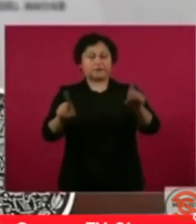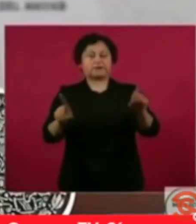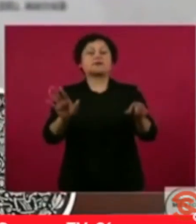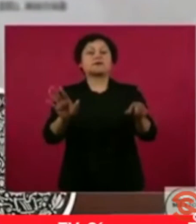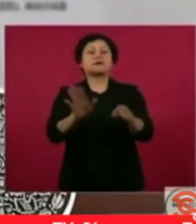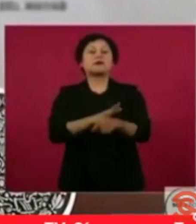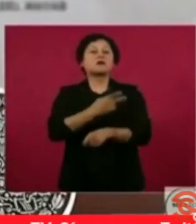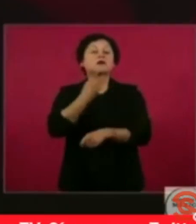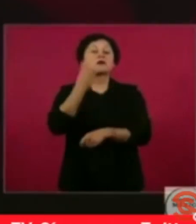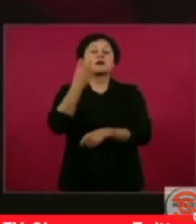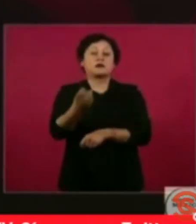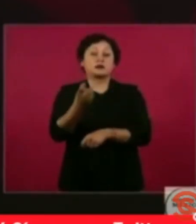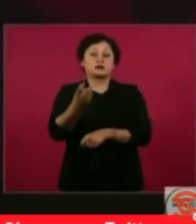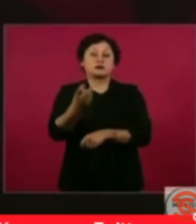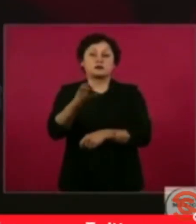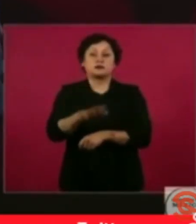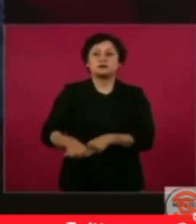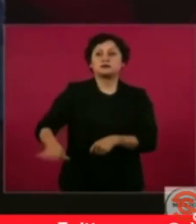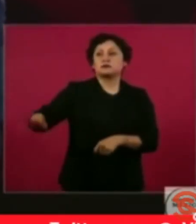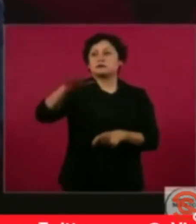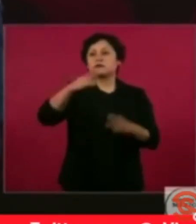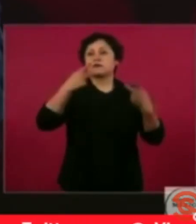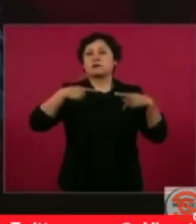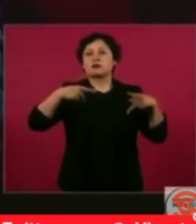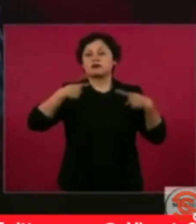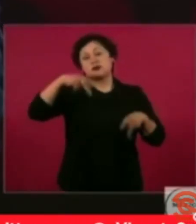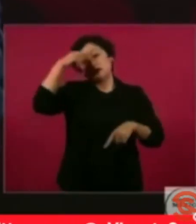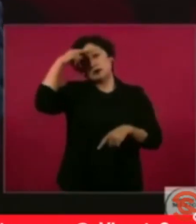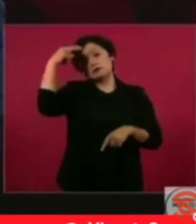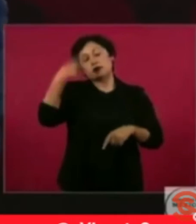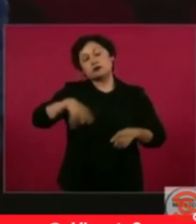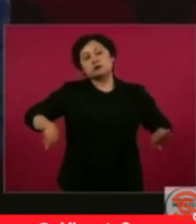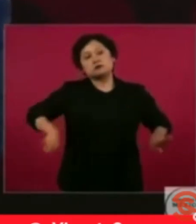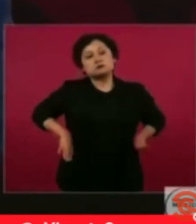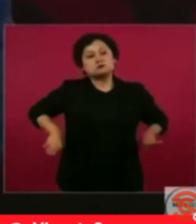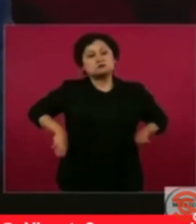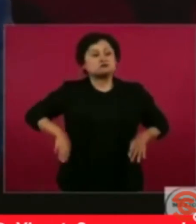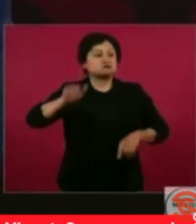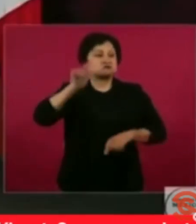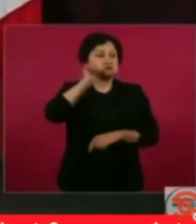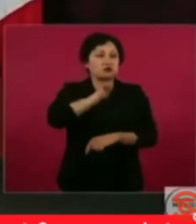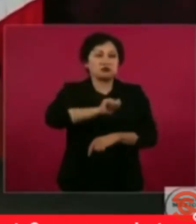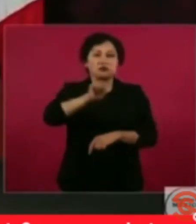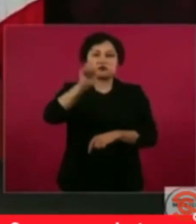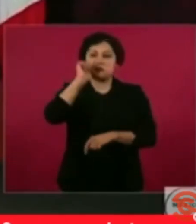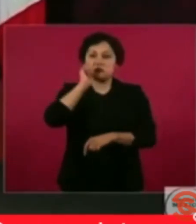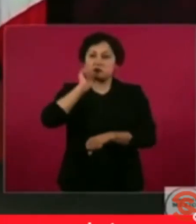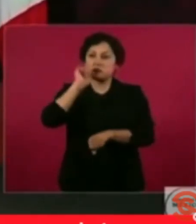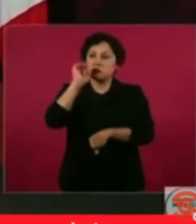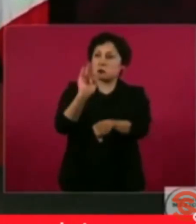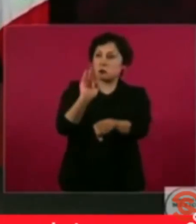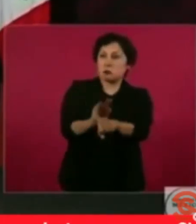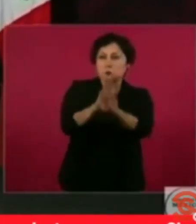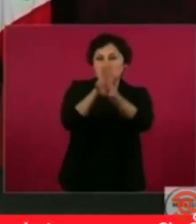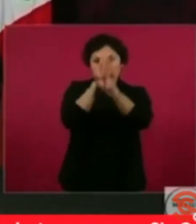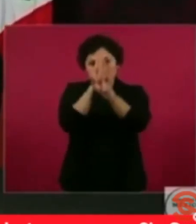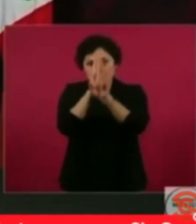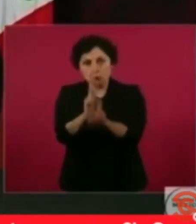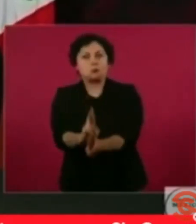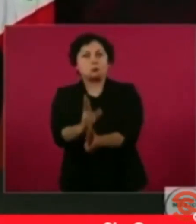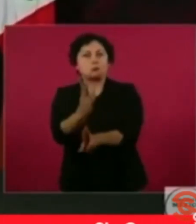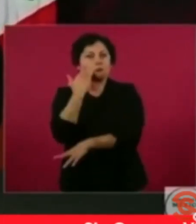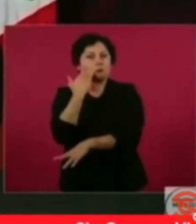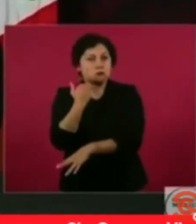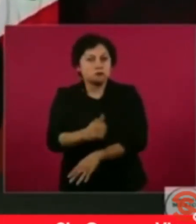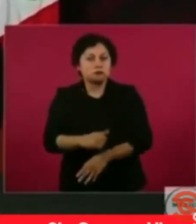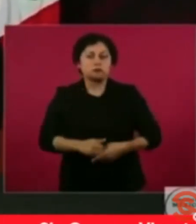sido, pues, muy hospitalario, fraterno y respetuoso. Pero la Cancillería